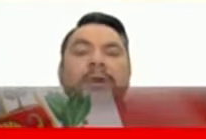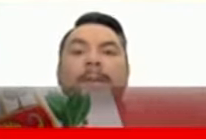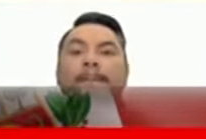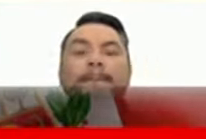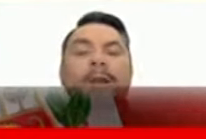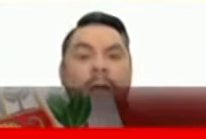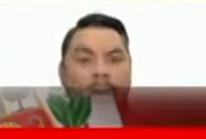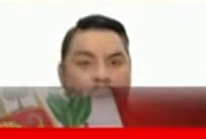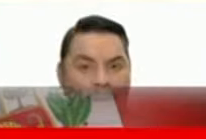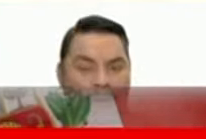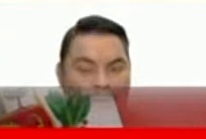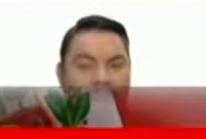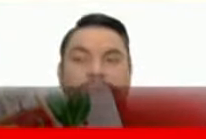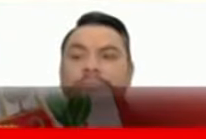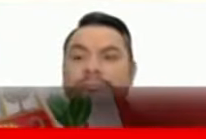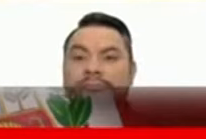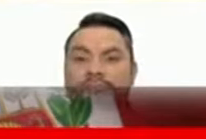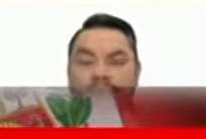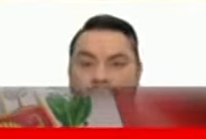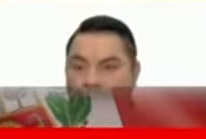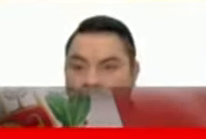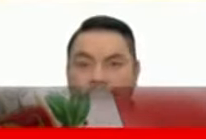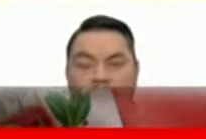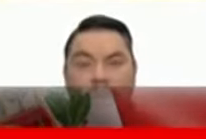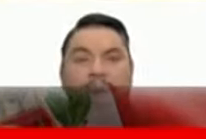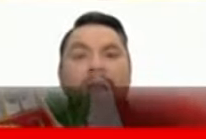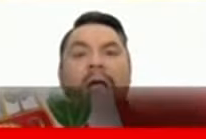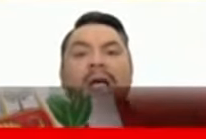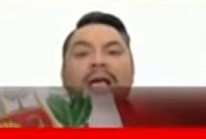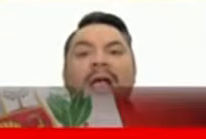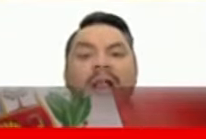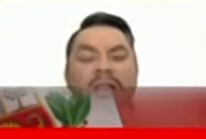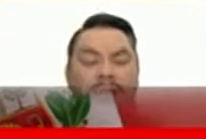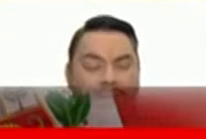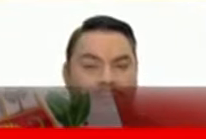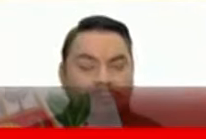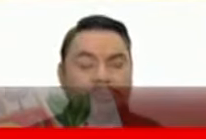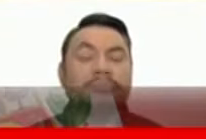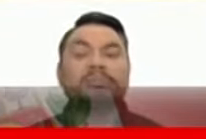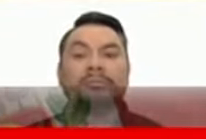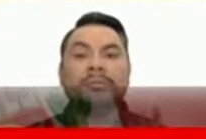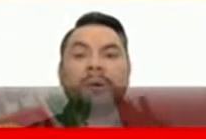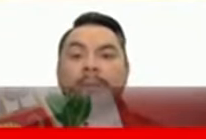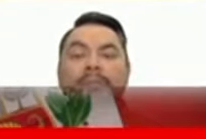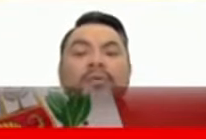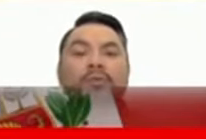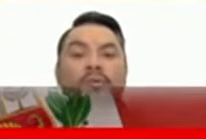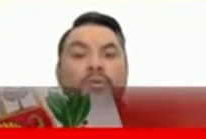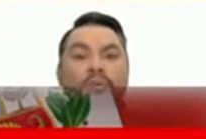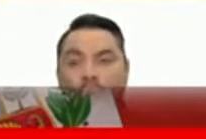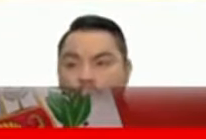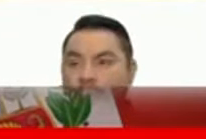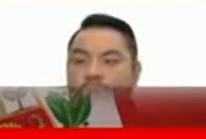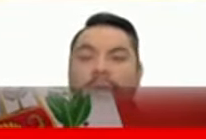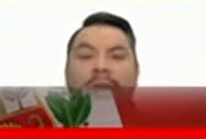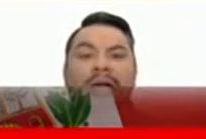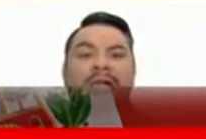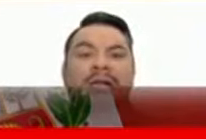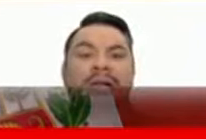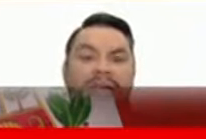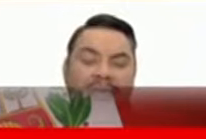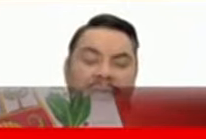Vivienda, Construcción y Saneamiento, señora Jania Pérez de Cuellar Lubienska. Ministerio de Cultura, señora Leslie